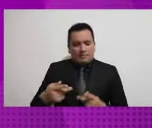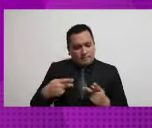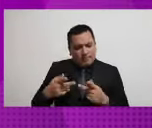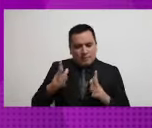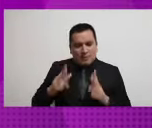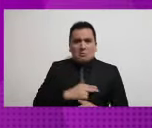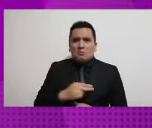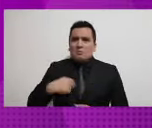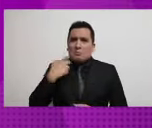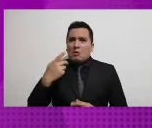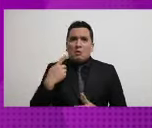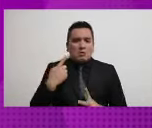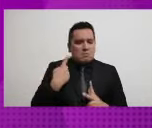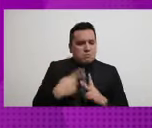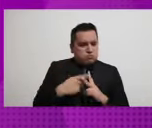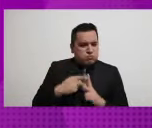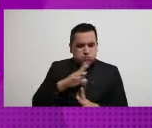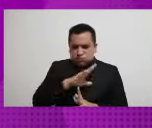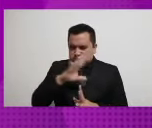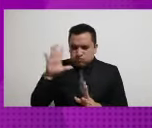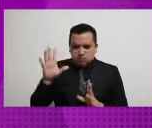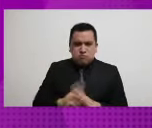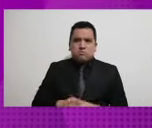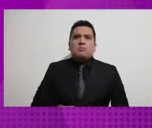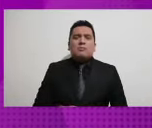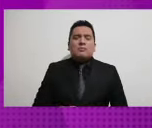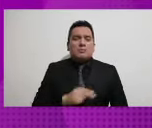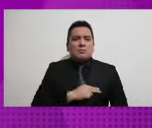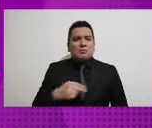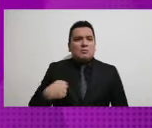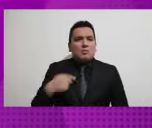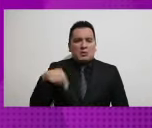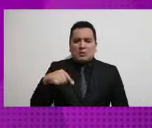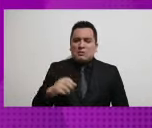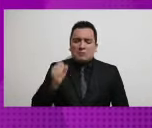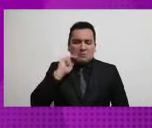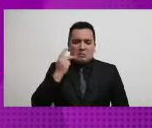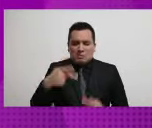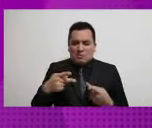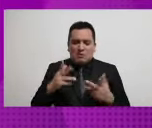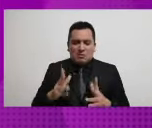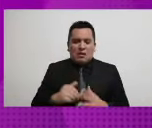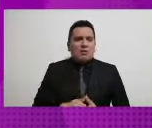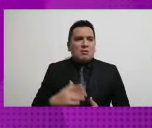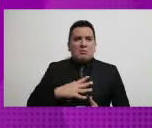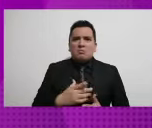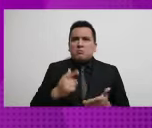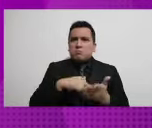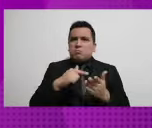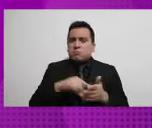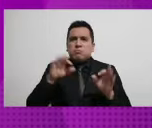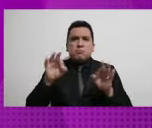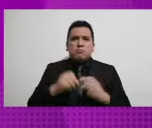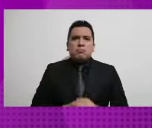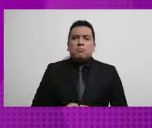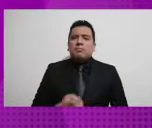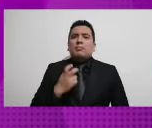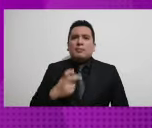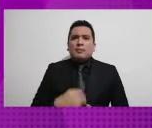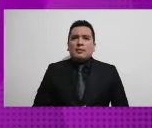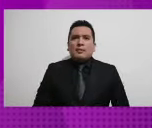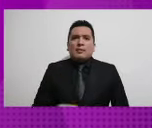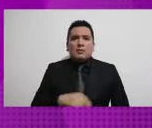100%, el 50%, lo que sea, los comités están preparados. Tenemos sus buenas instalaciones. Entonces, por ese